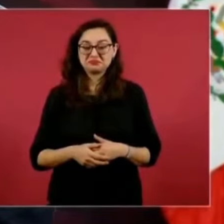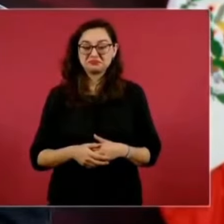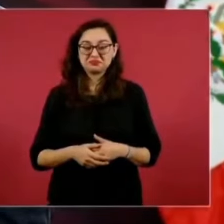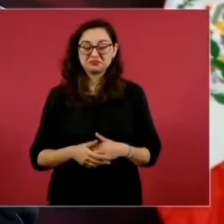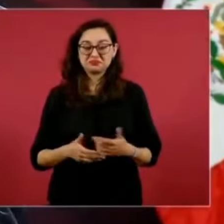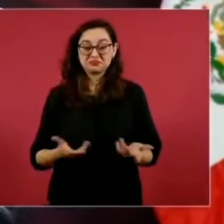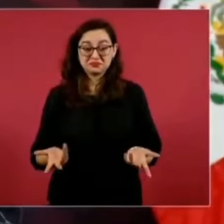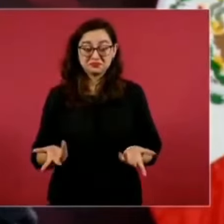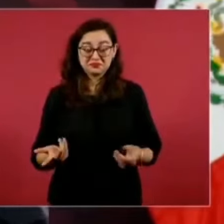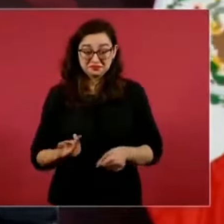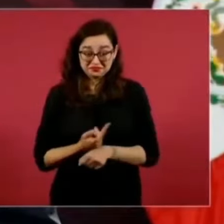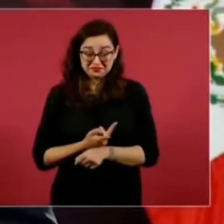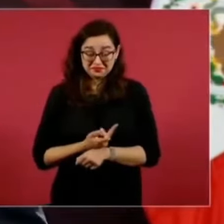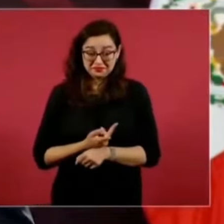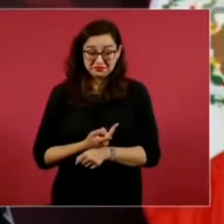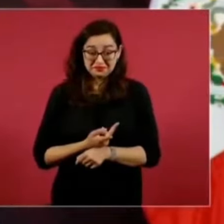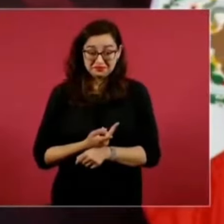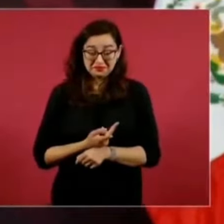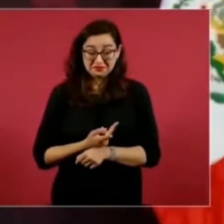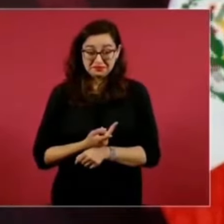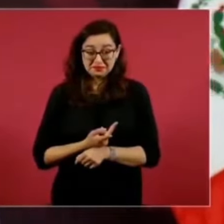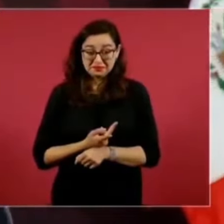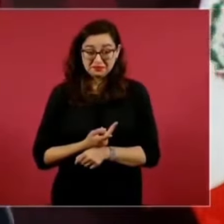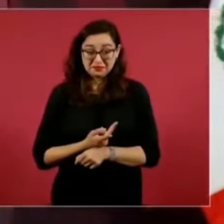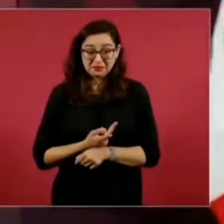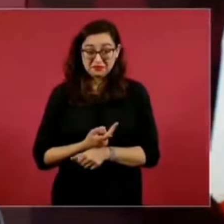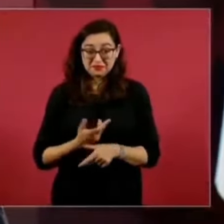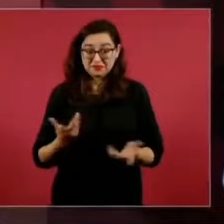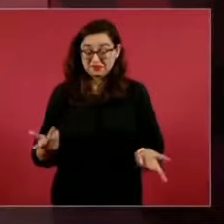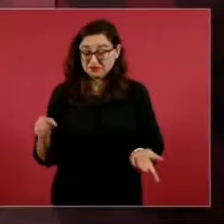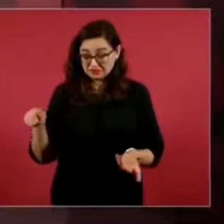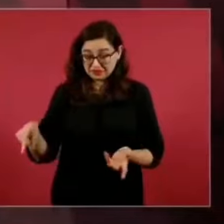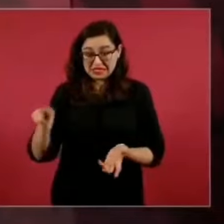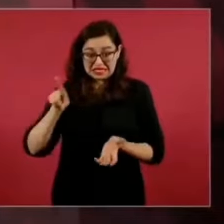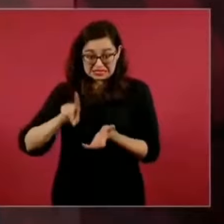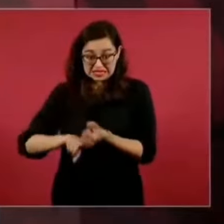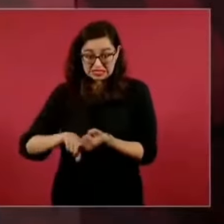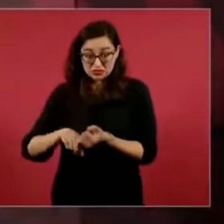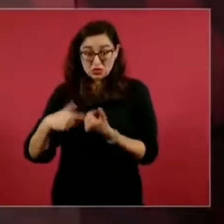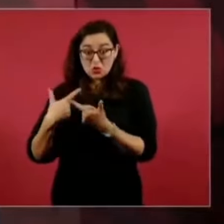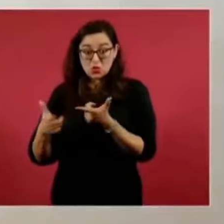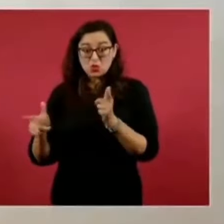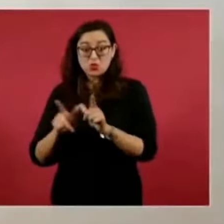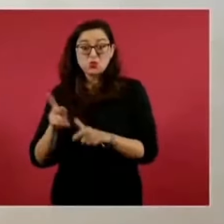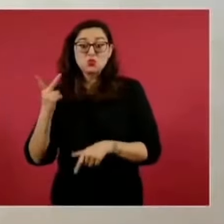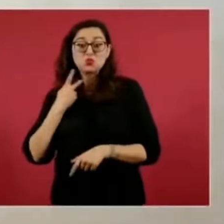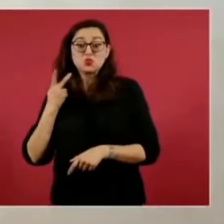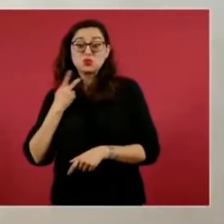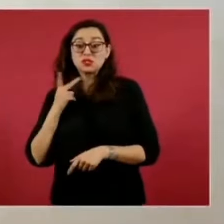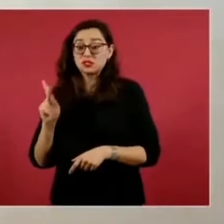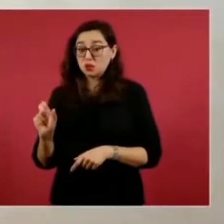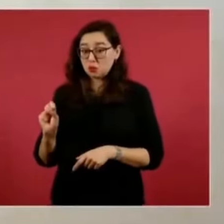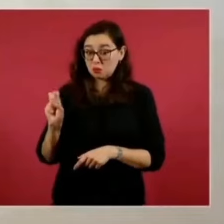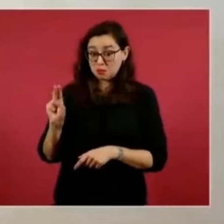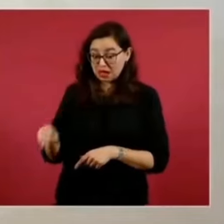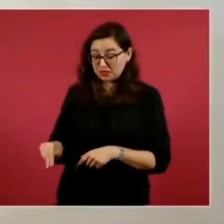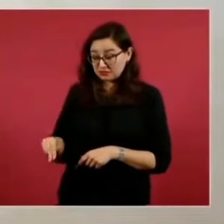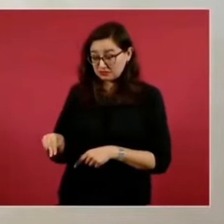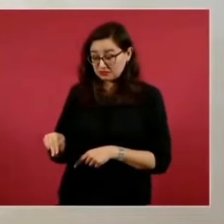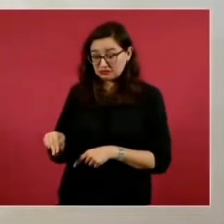al grado que no tiene registro o no tenía no sé que